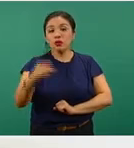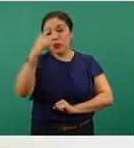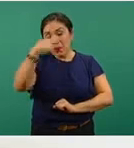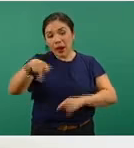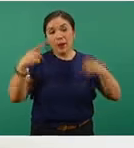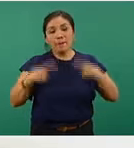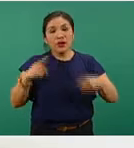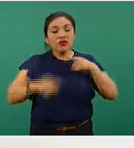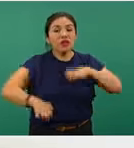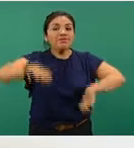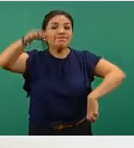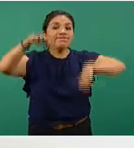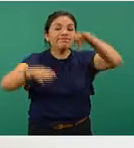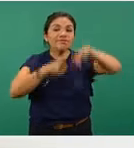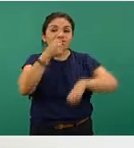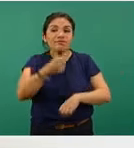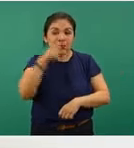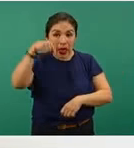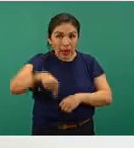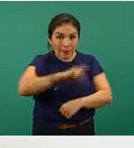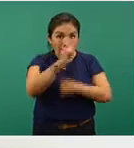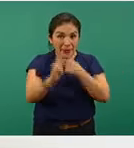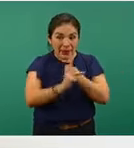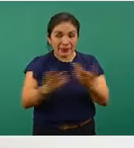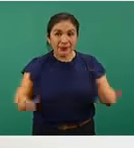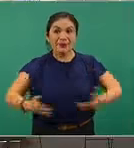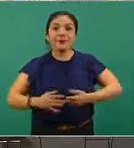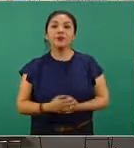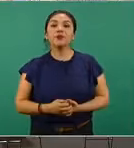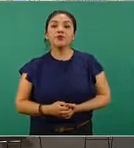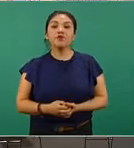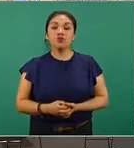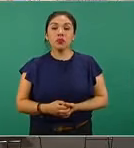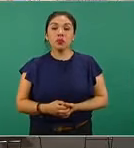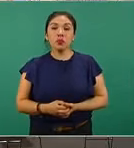las personas adultas mayores del país. La siguiente, por favor.